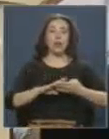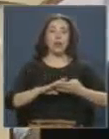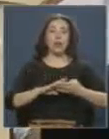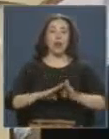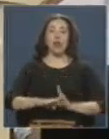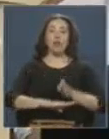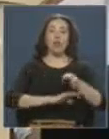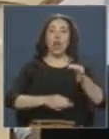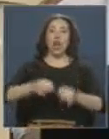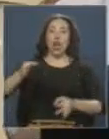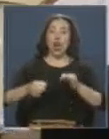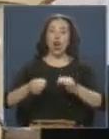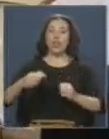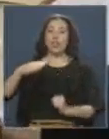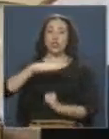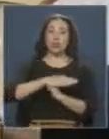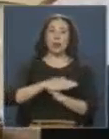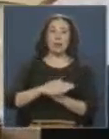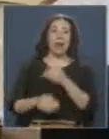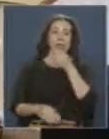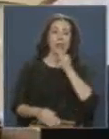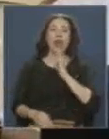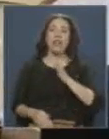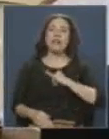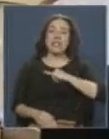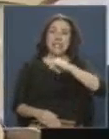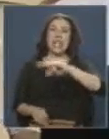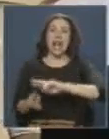le dijo, sigamos con este proyecto. Y ahí está,